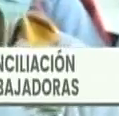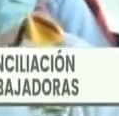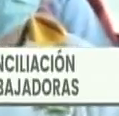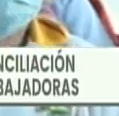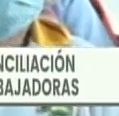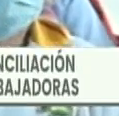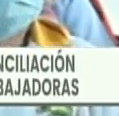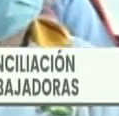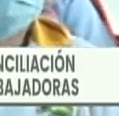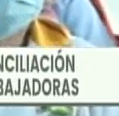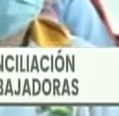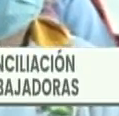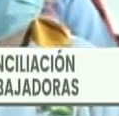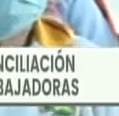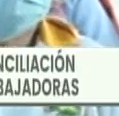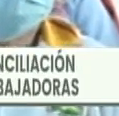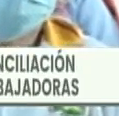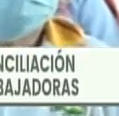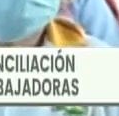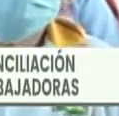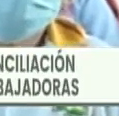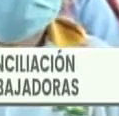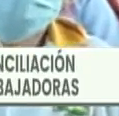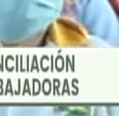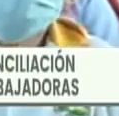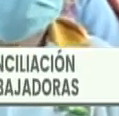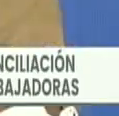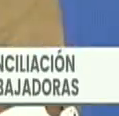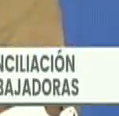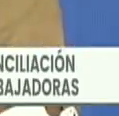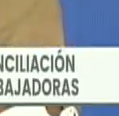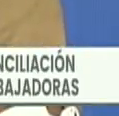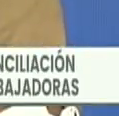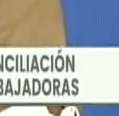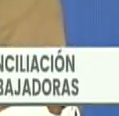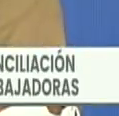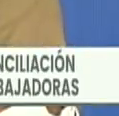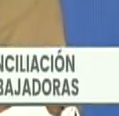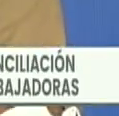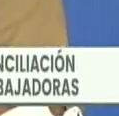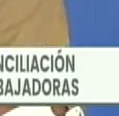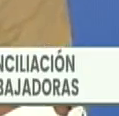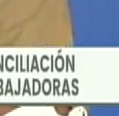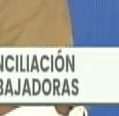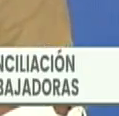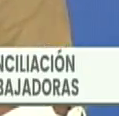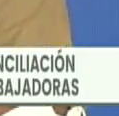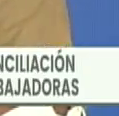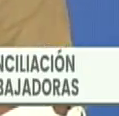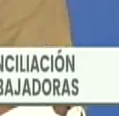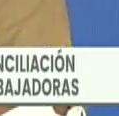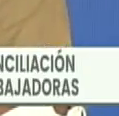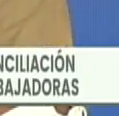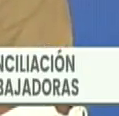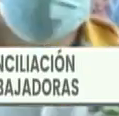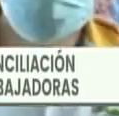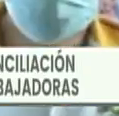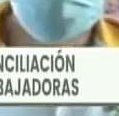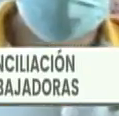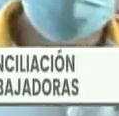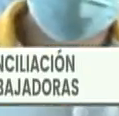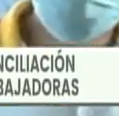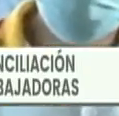Muy a pesar, ciudadano presidente y demás miembros diputados que hoy están aquí escuchando al movimiento de trabajadores, muy a